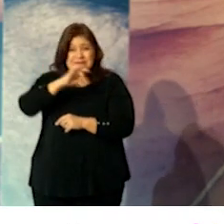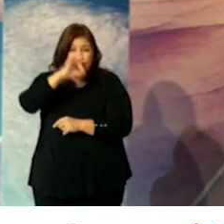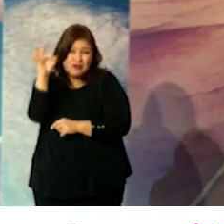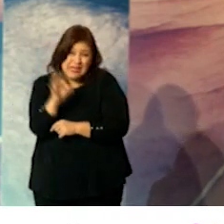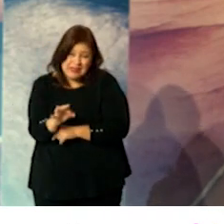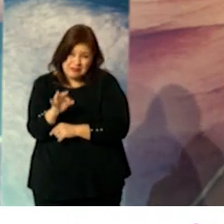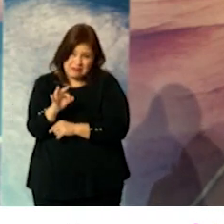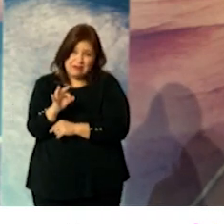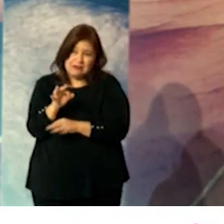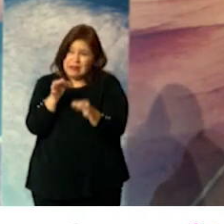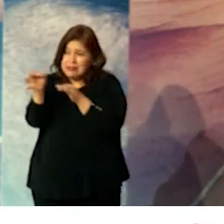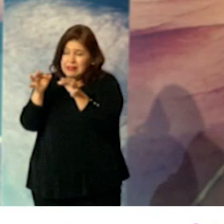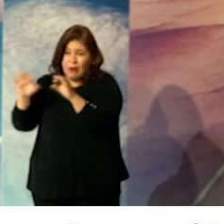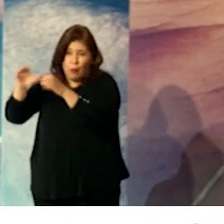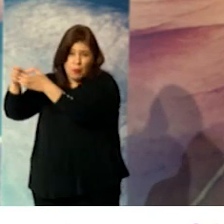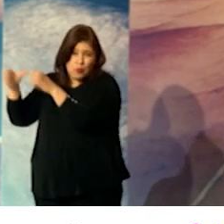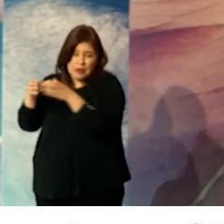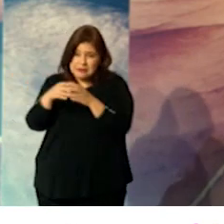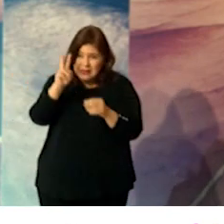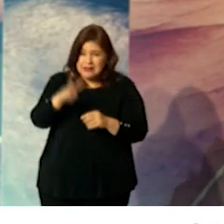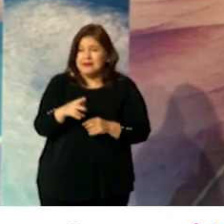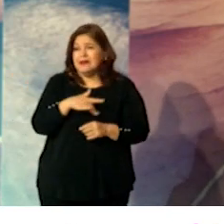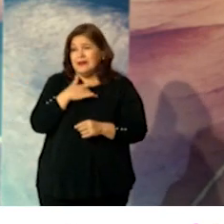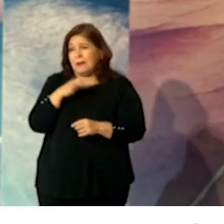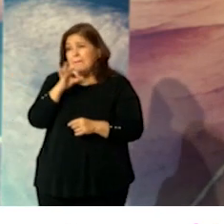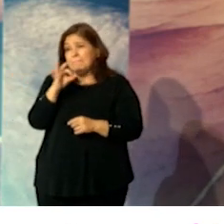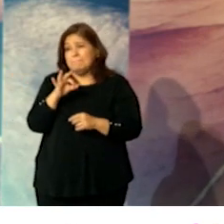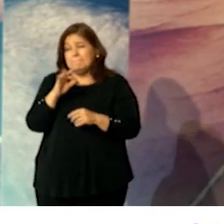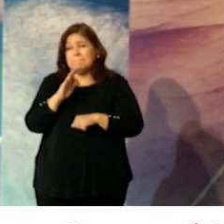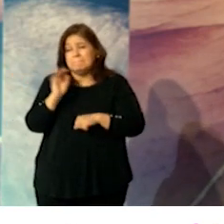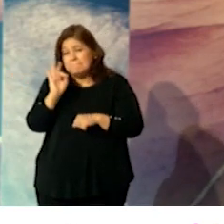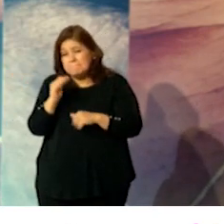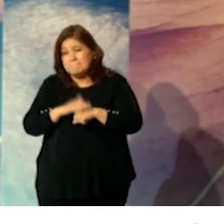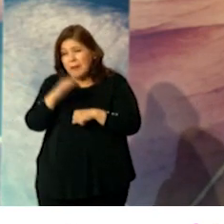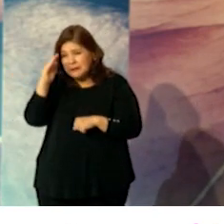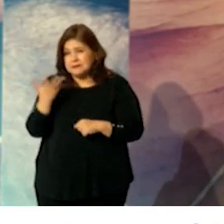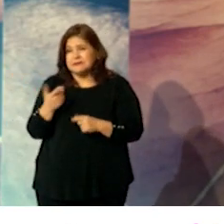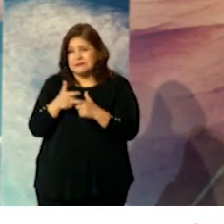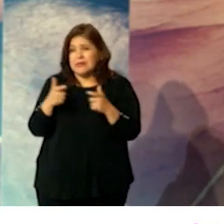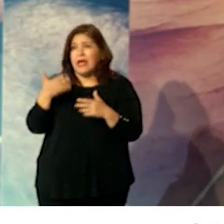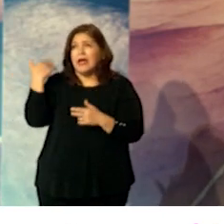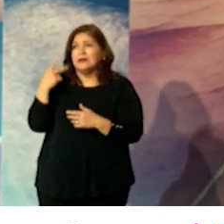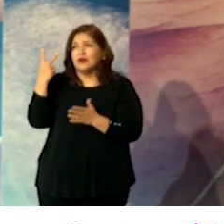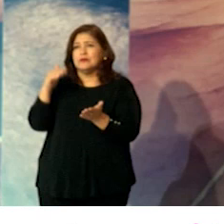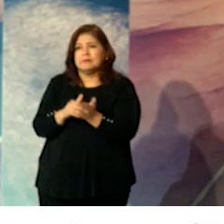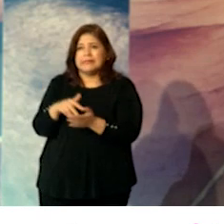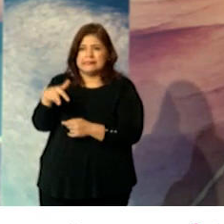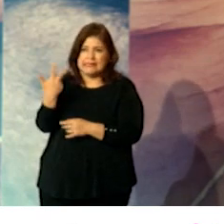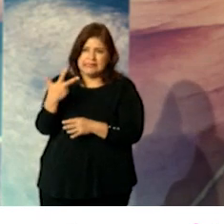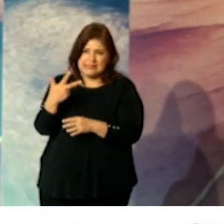56%. Altamente, en menos hay un porcentaje mucho más grande. Y esta última actualización se hizo en el